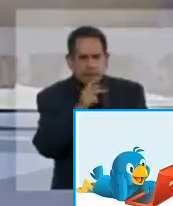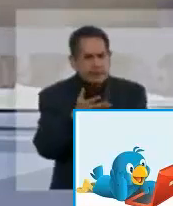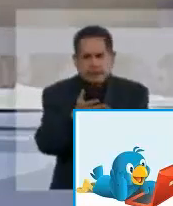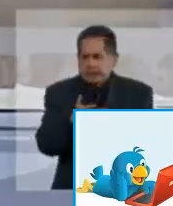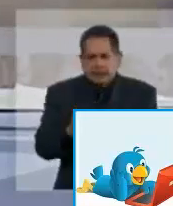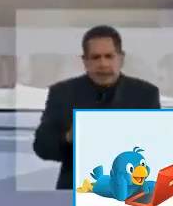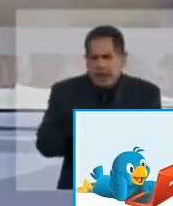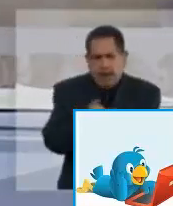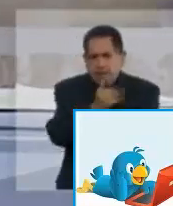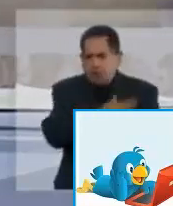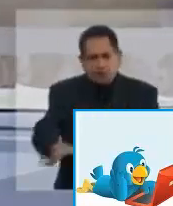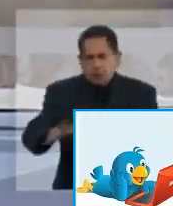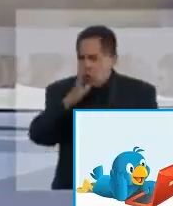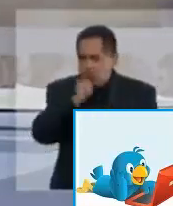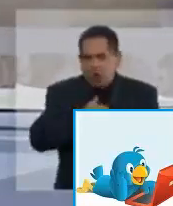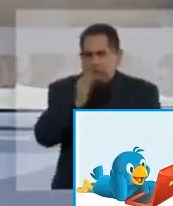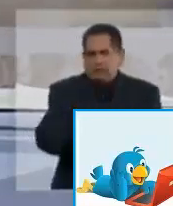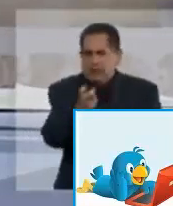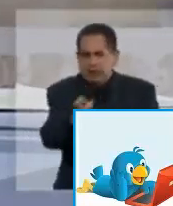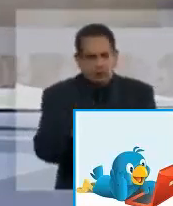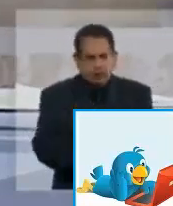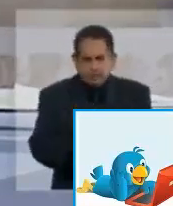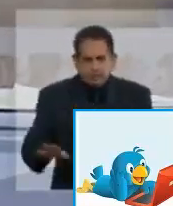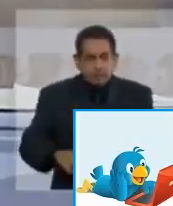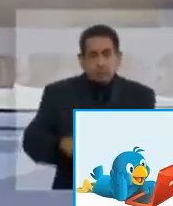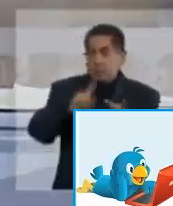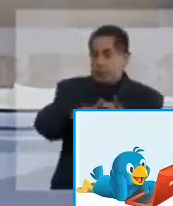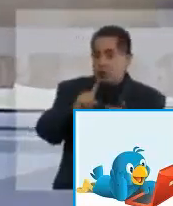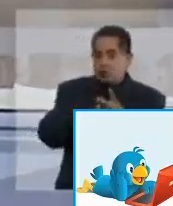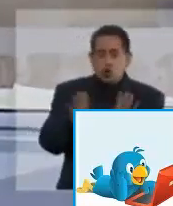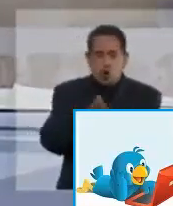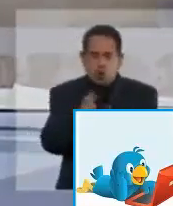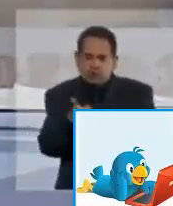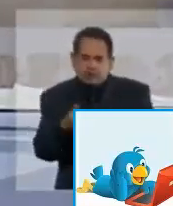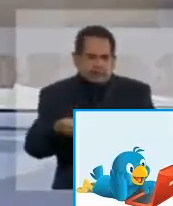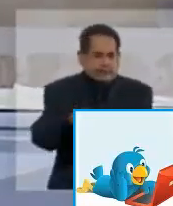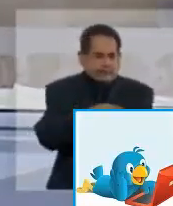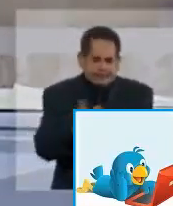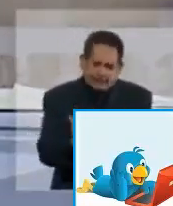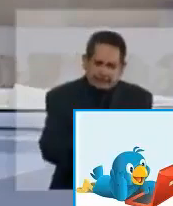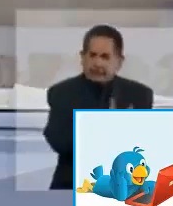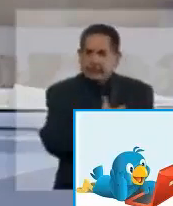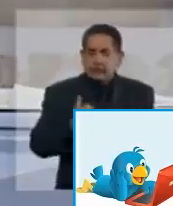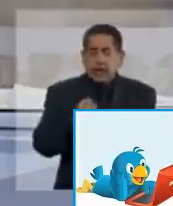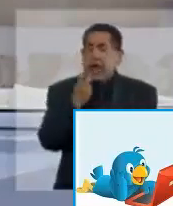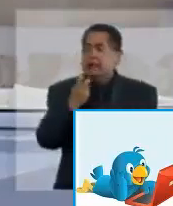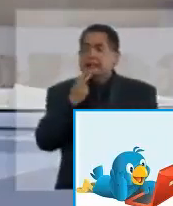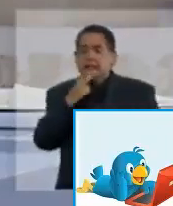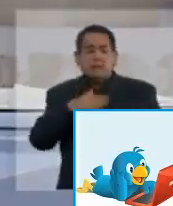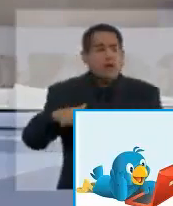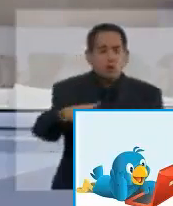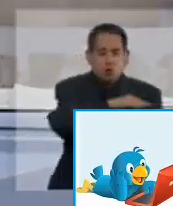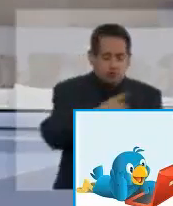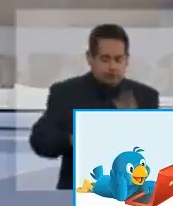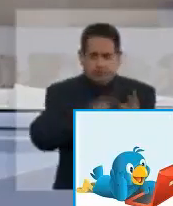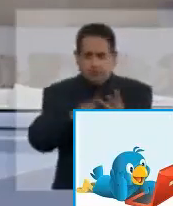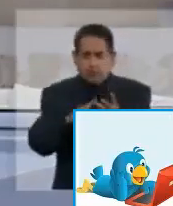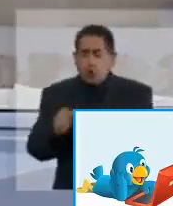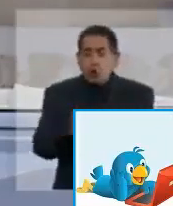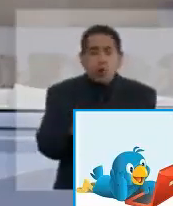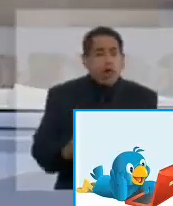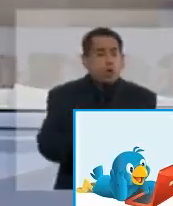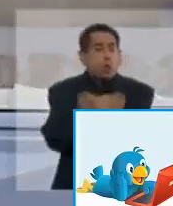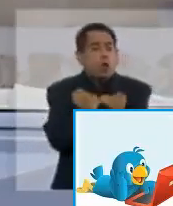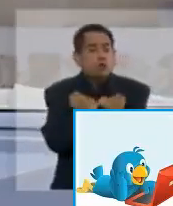en pleno siglo XXI. Segundo, política de ingreso. Ahí entra el ingreso básico universal. Tercero, educación